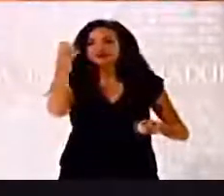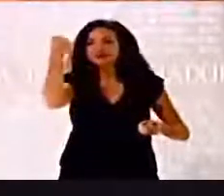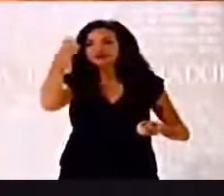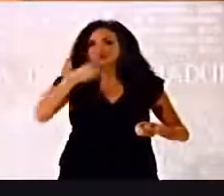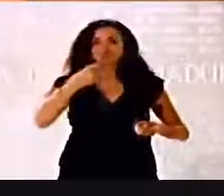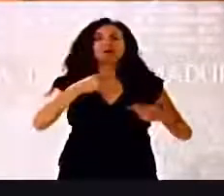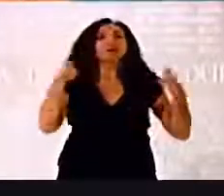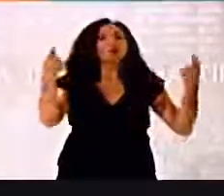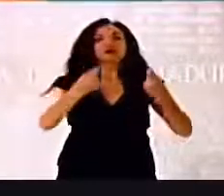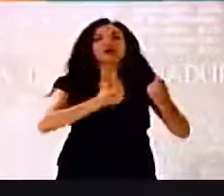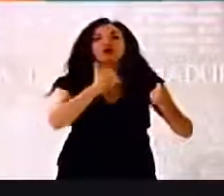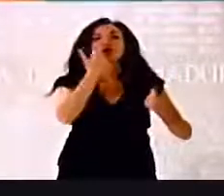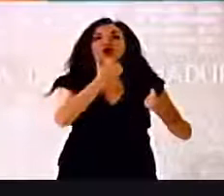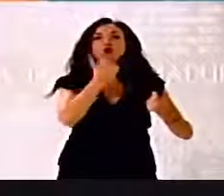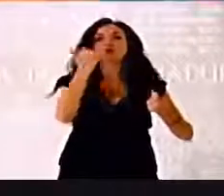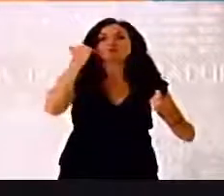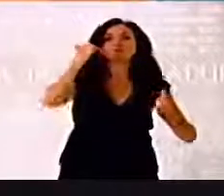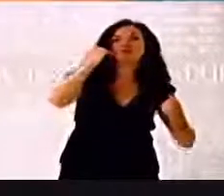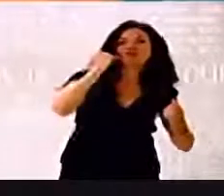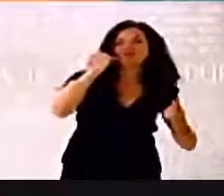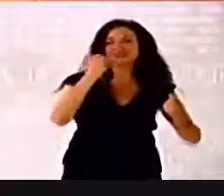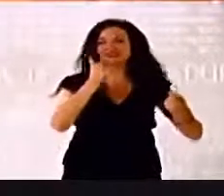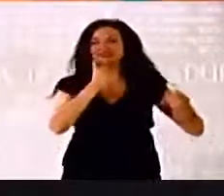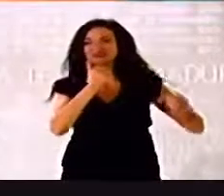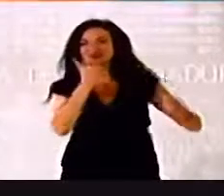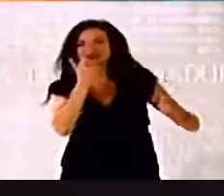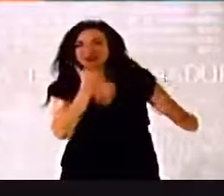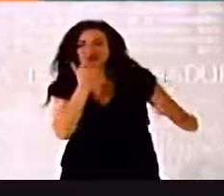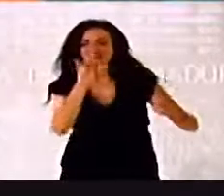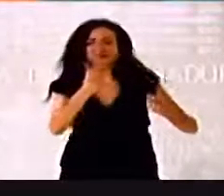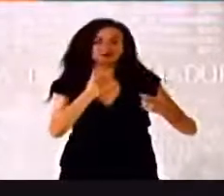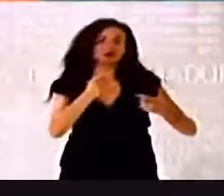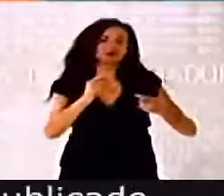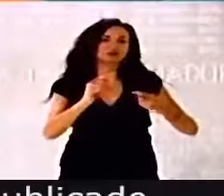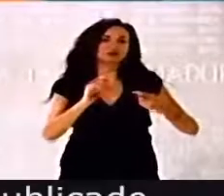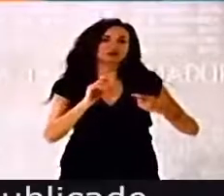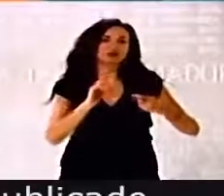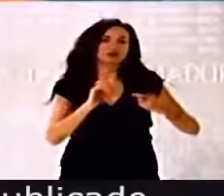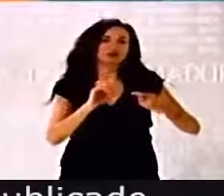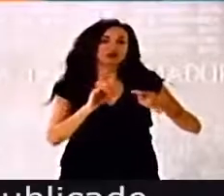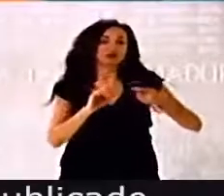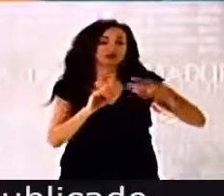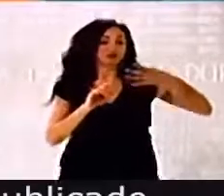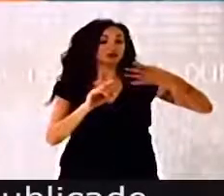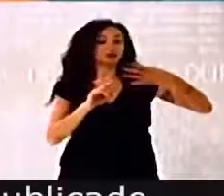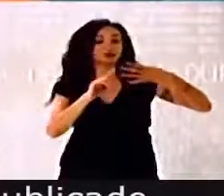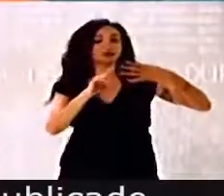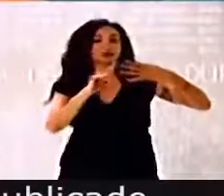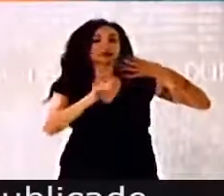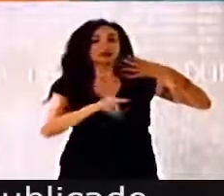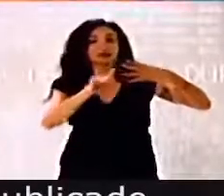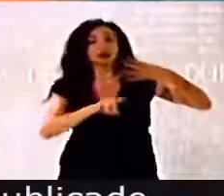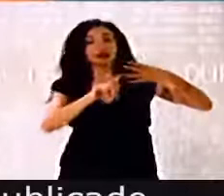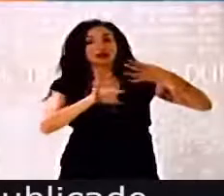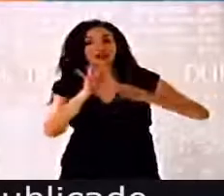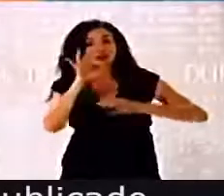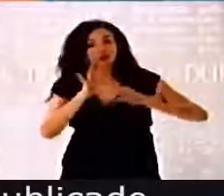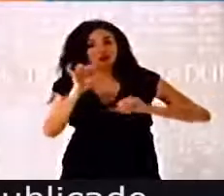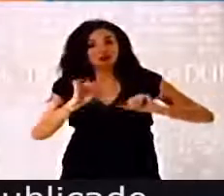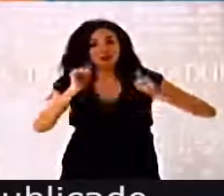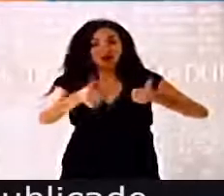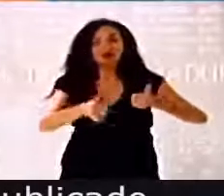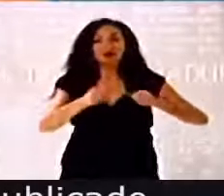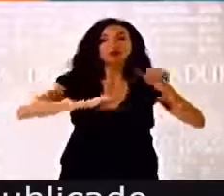publicado, por ejemplo, fechas aproximadas, ¿no? Que empezaría a partir de la segunda quincena ya de septiembre. ¿Cuándo vamos a